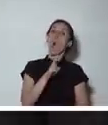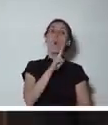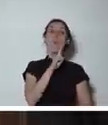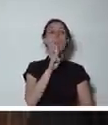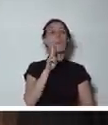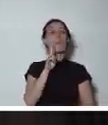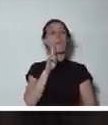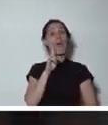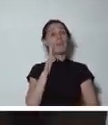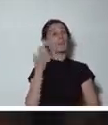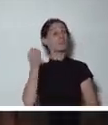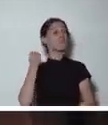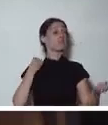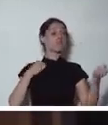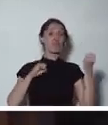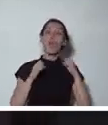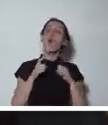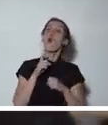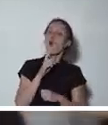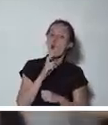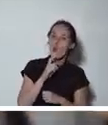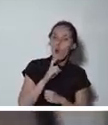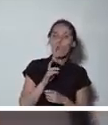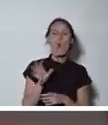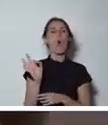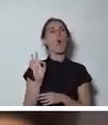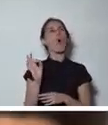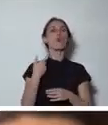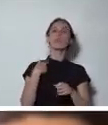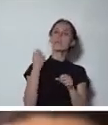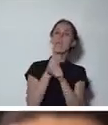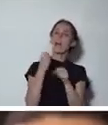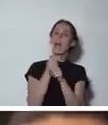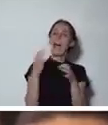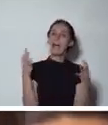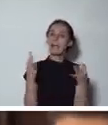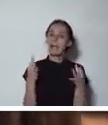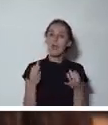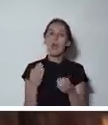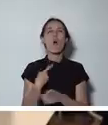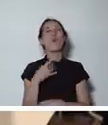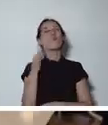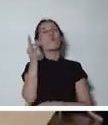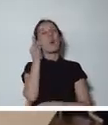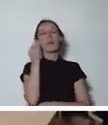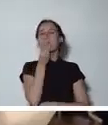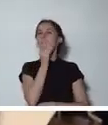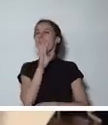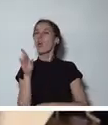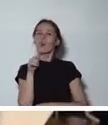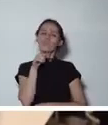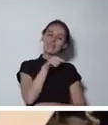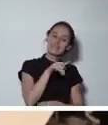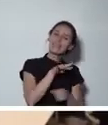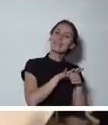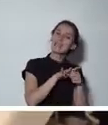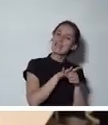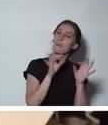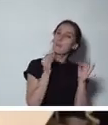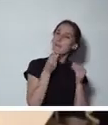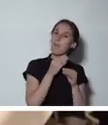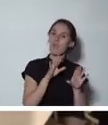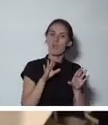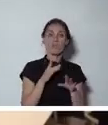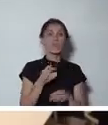movernos Y si de qué tenemos que trabajar y Qué seríamos mejor lo cierto es que perseverar